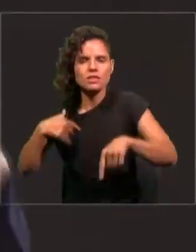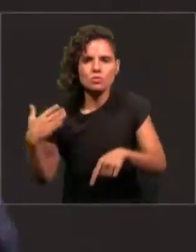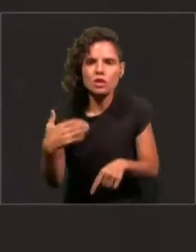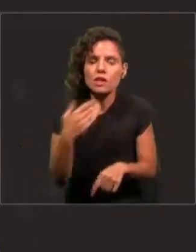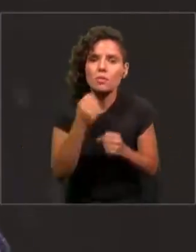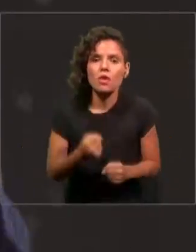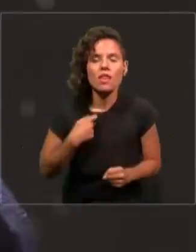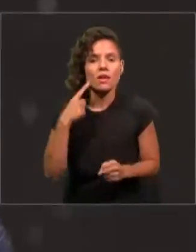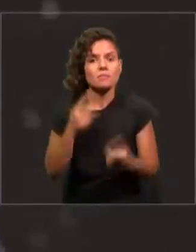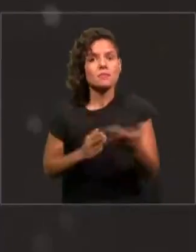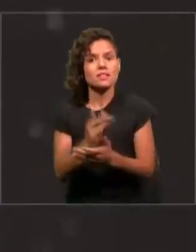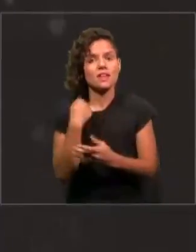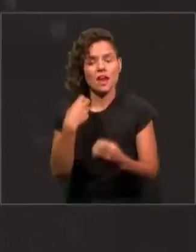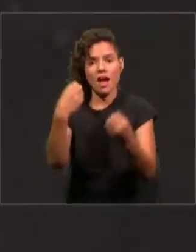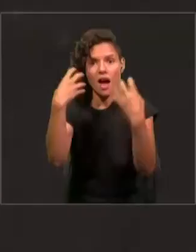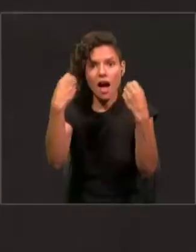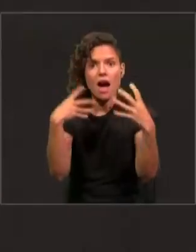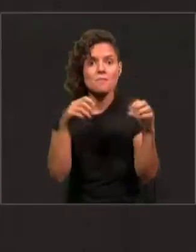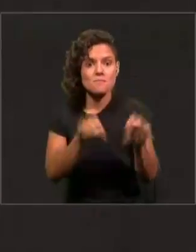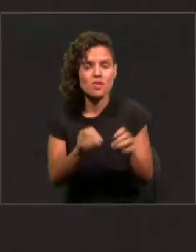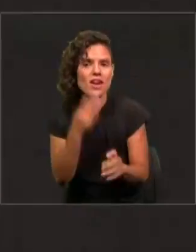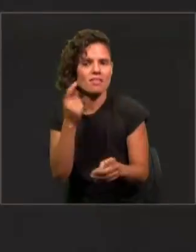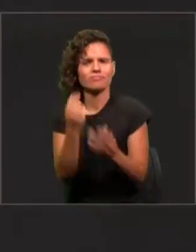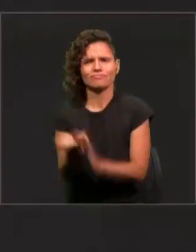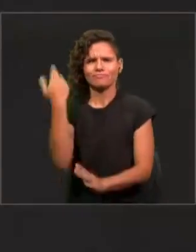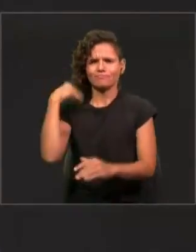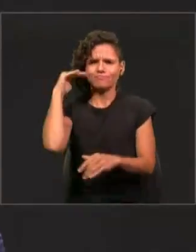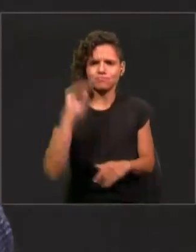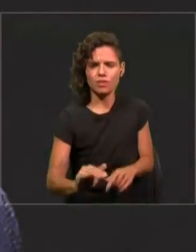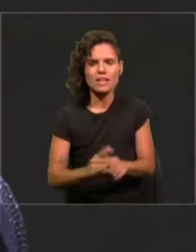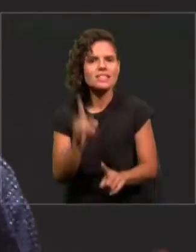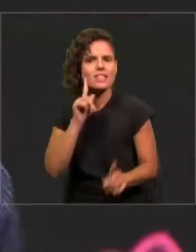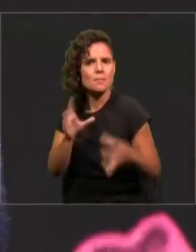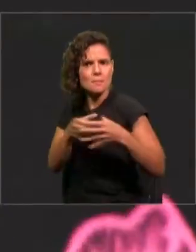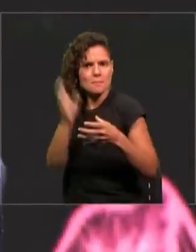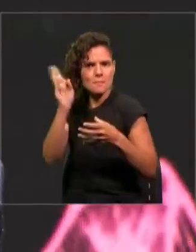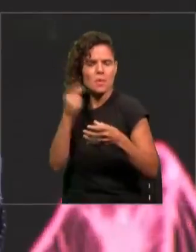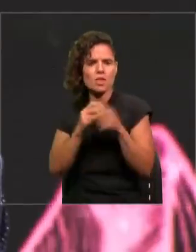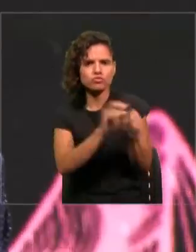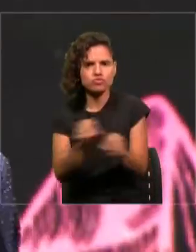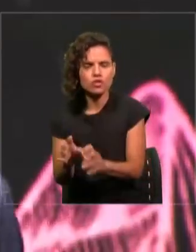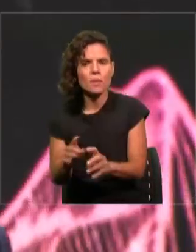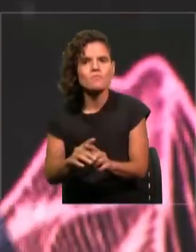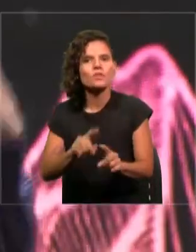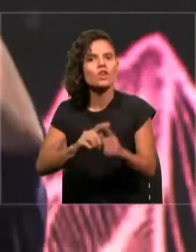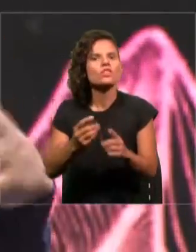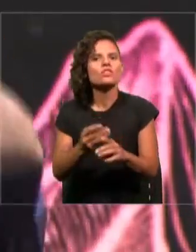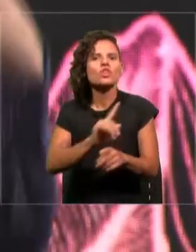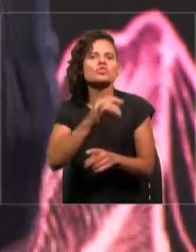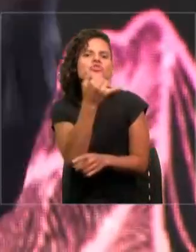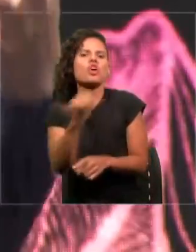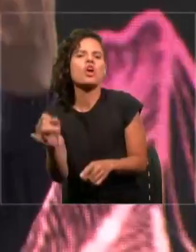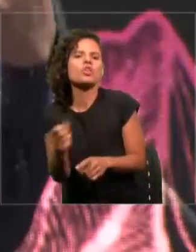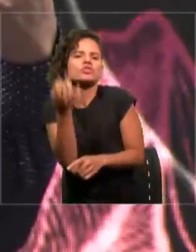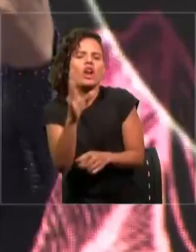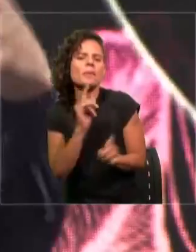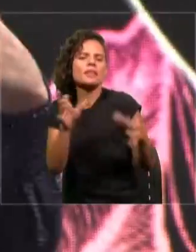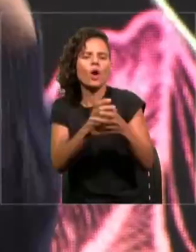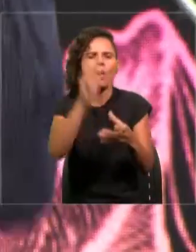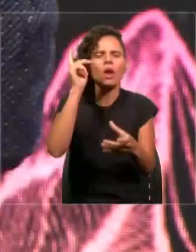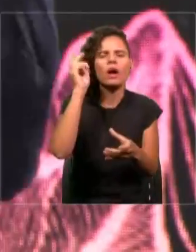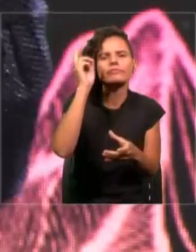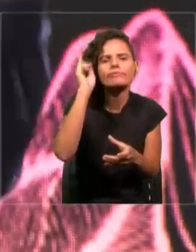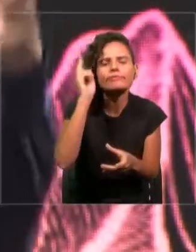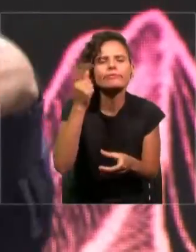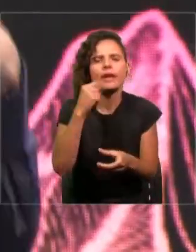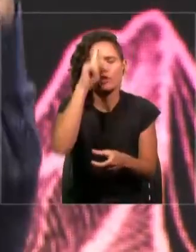empezar a educar desde la primera parte, desde la educación en las naciones originarias, pero más allá del Huinol Tripantu, sino hoy día llevarlo, por lo tanto, a la